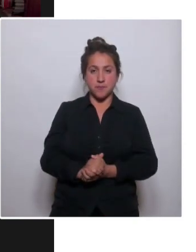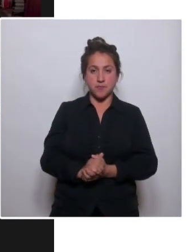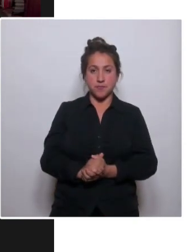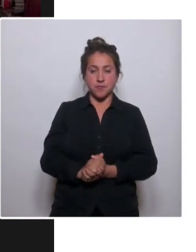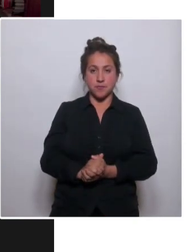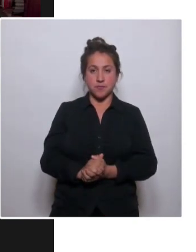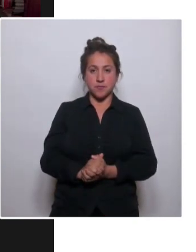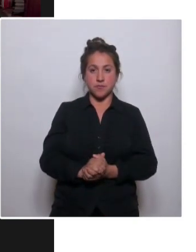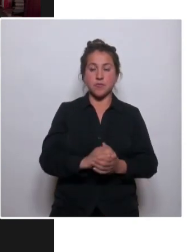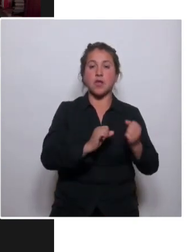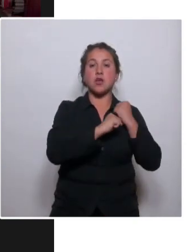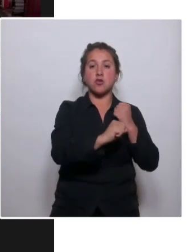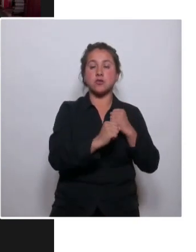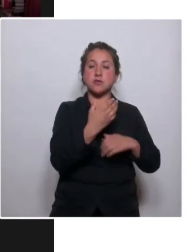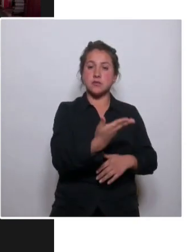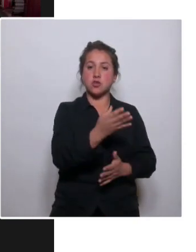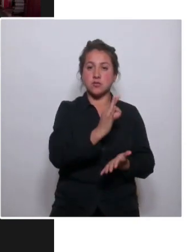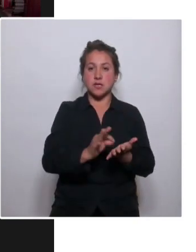Voto en contra, señor secretario.